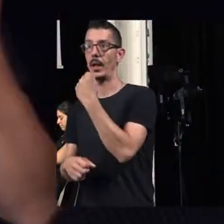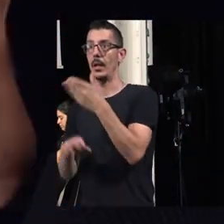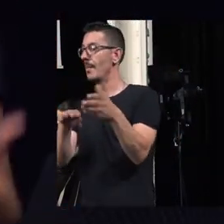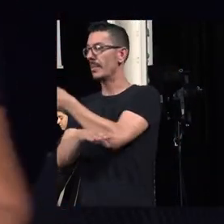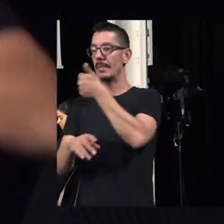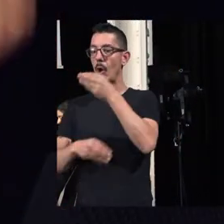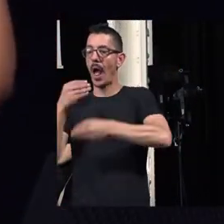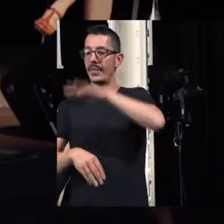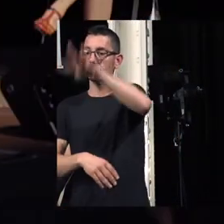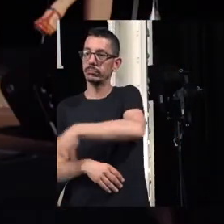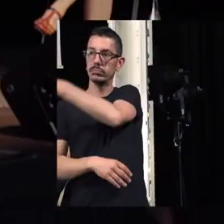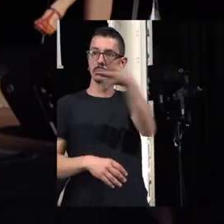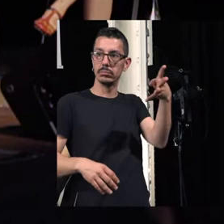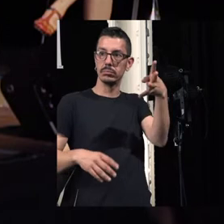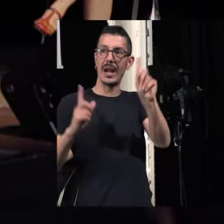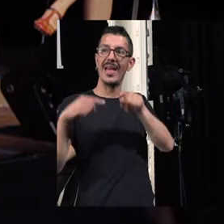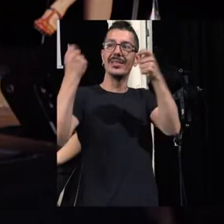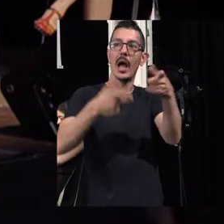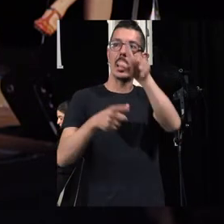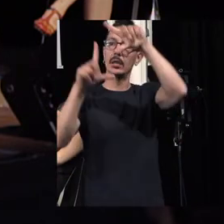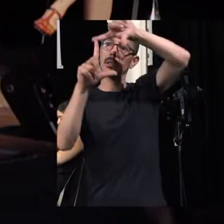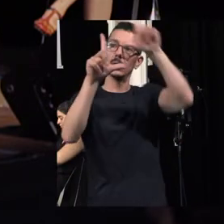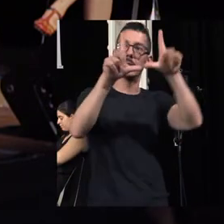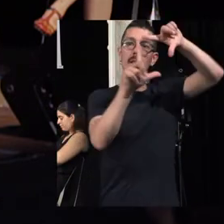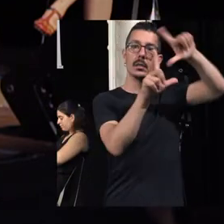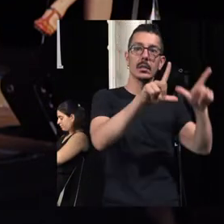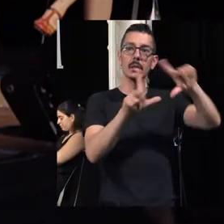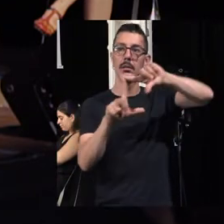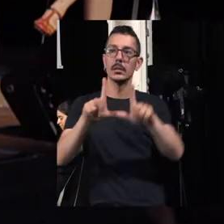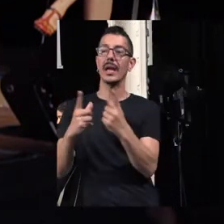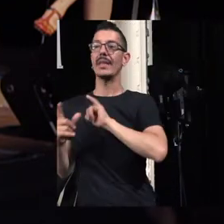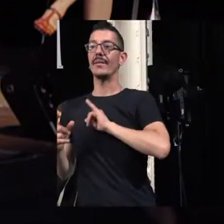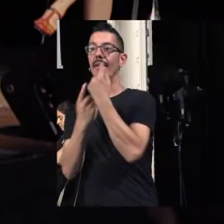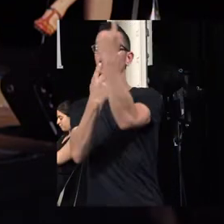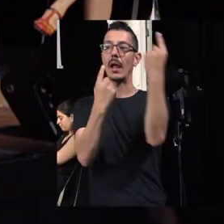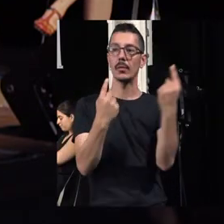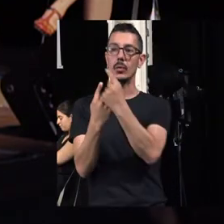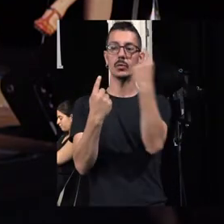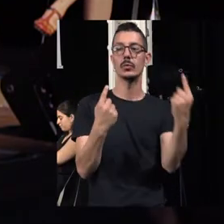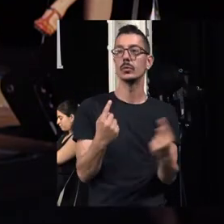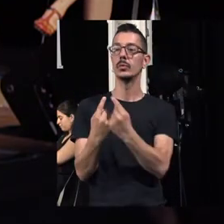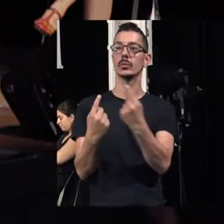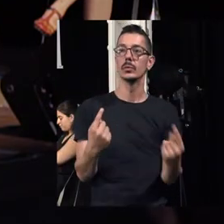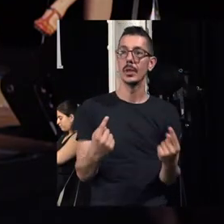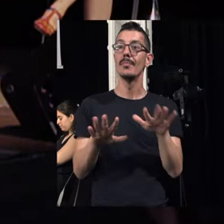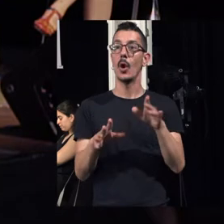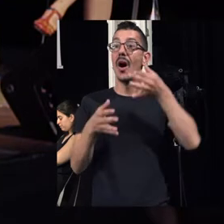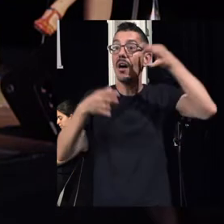tanta reflexión que ha habido en la mesa pasada y en esta mesa acerca de, bueno, qué vamos a hacer con las identidades. Pero es que las identidades son el producto del